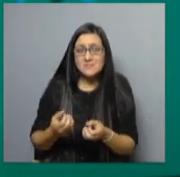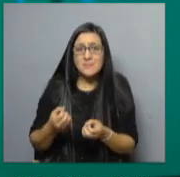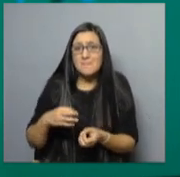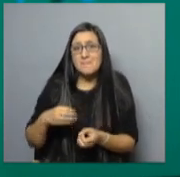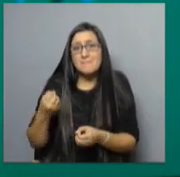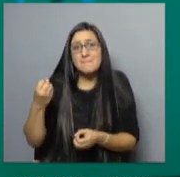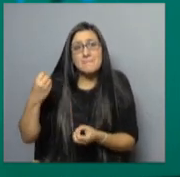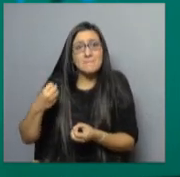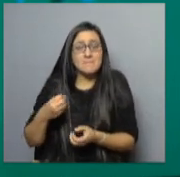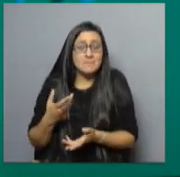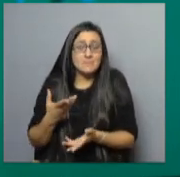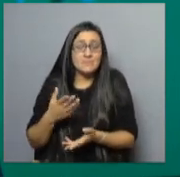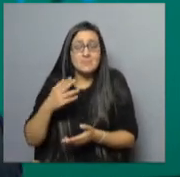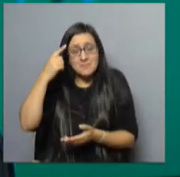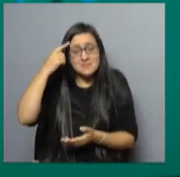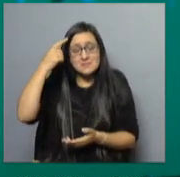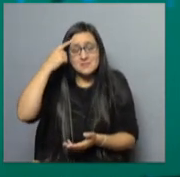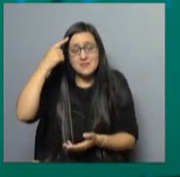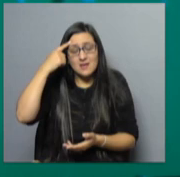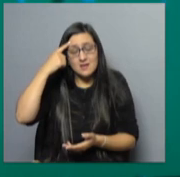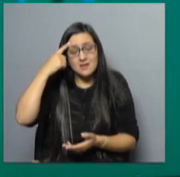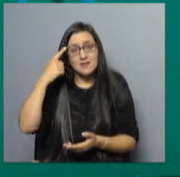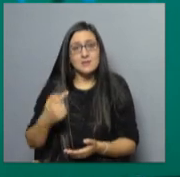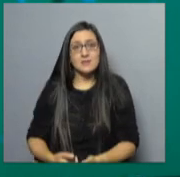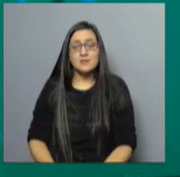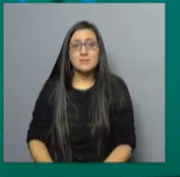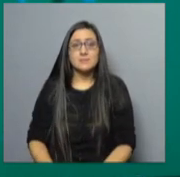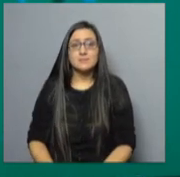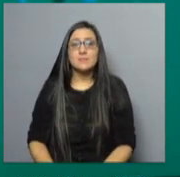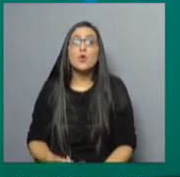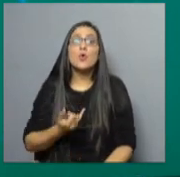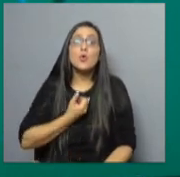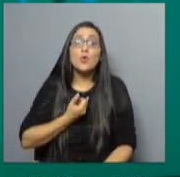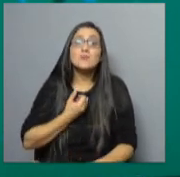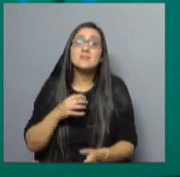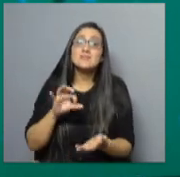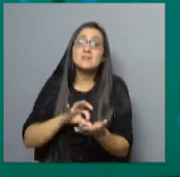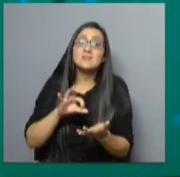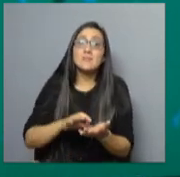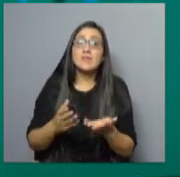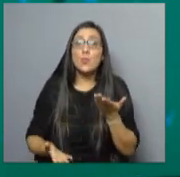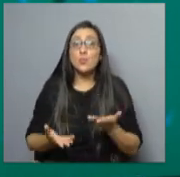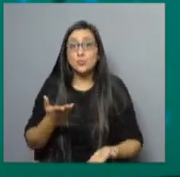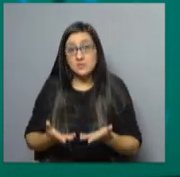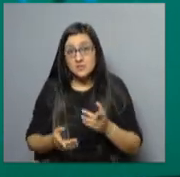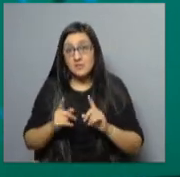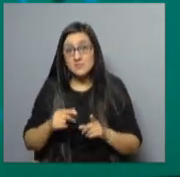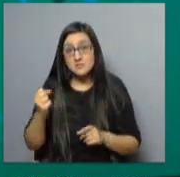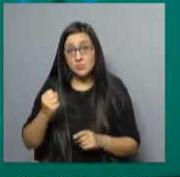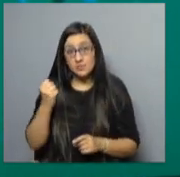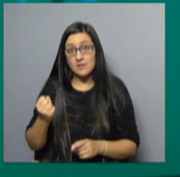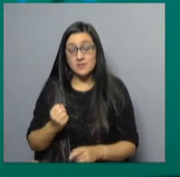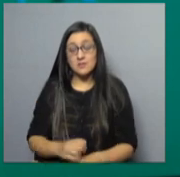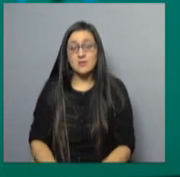de relacionamiento que hay que tratar de pensar más integralmente hay que ver cómo reacciona también el sistema de justicia frente a eso bien yo